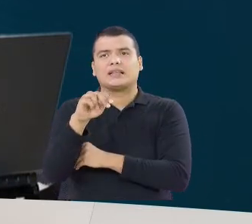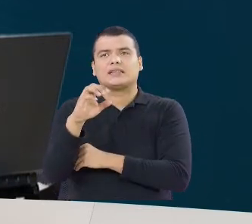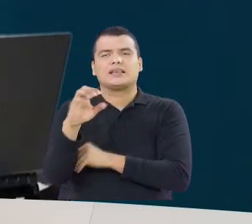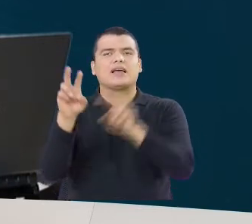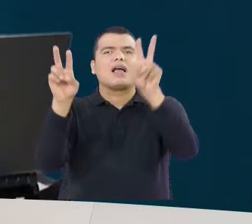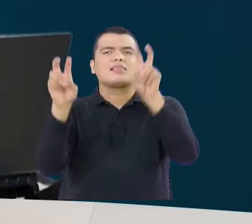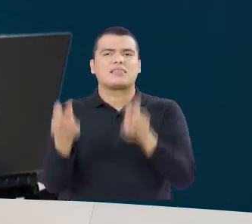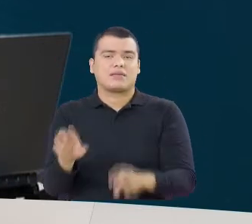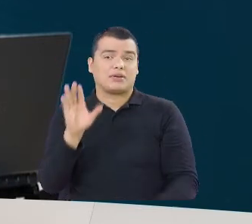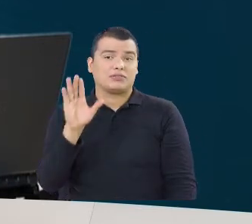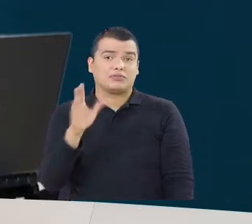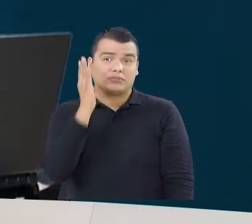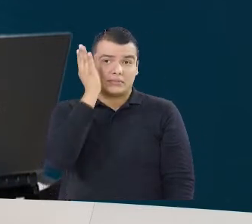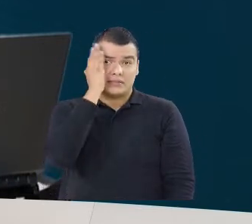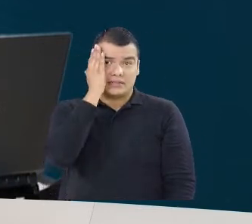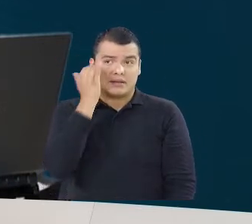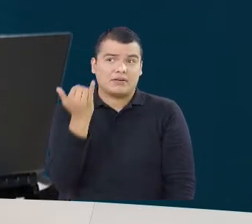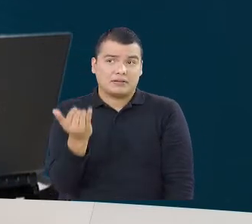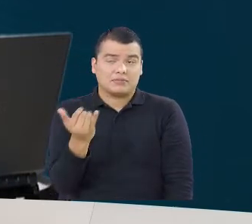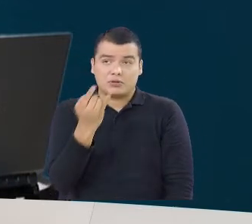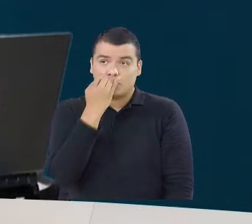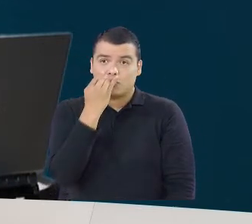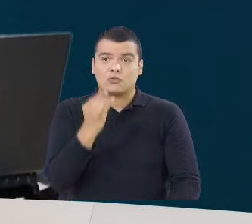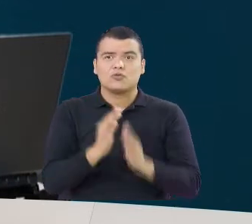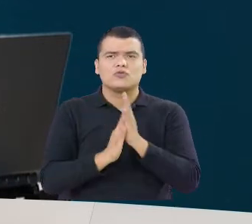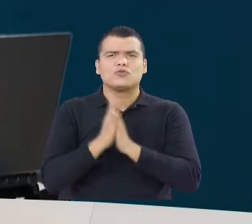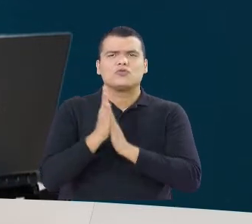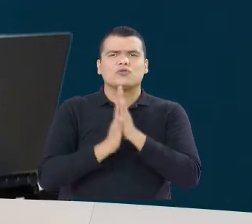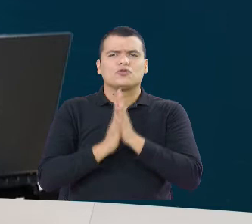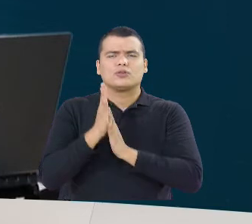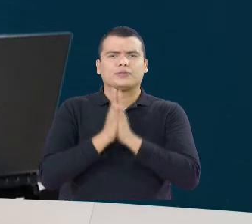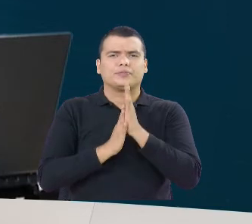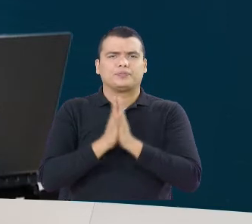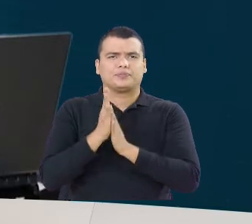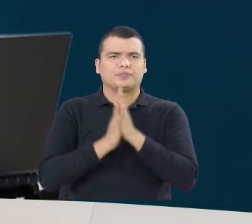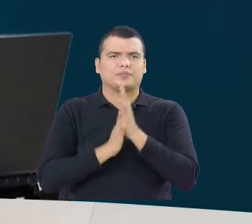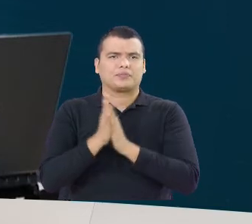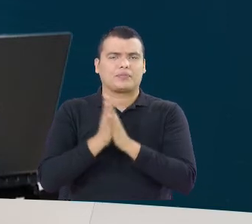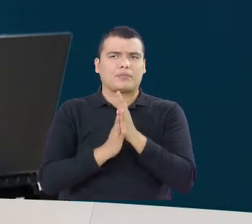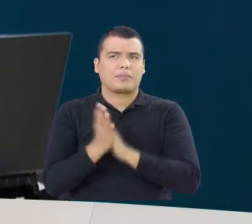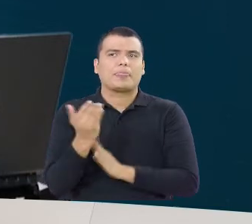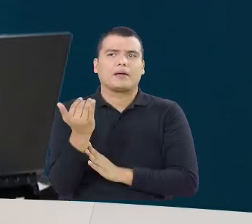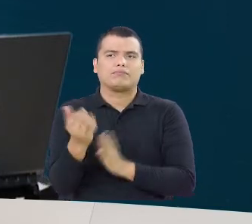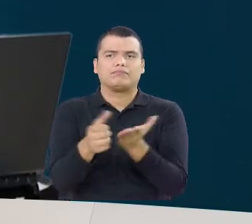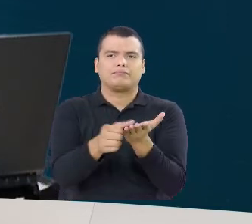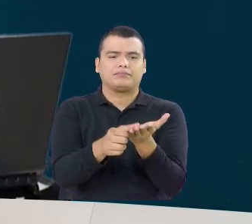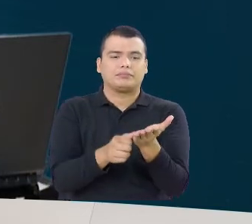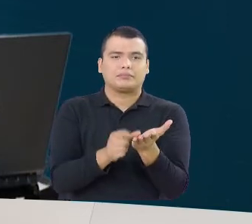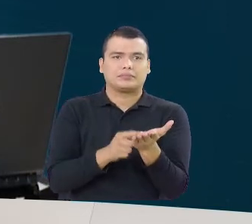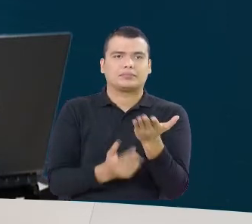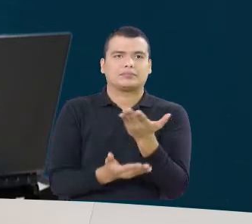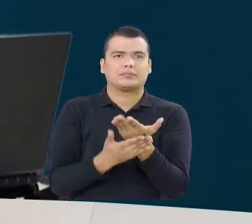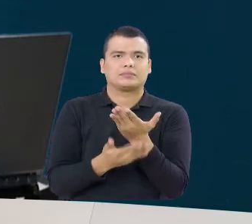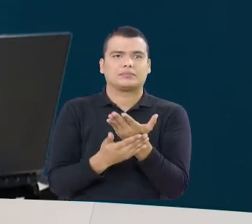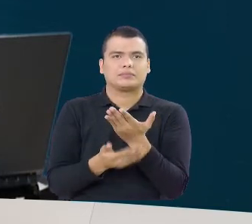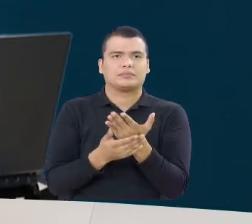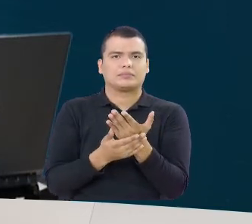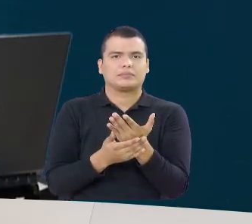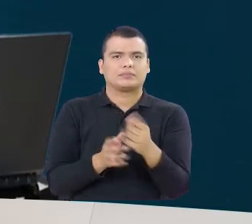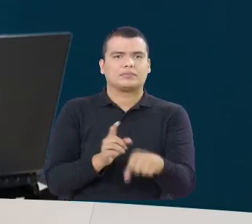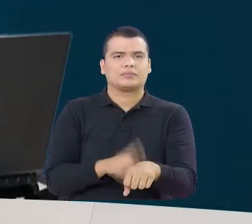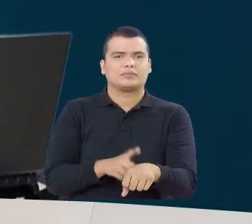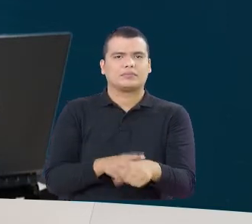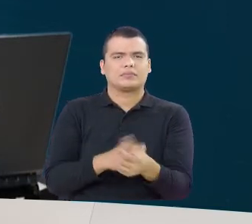que es un mundo muy, muy interesante. Por ejemplo, aquí este programa nos dice que va a durar aproximadamente